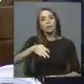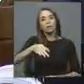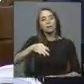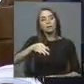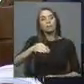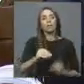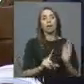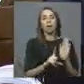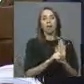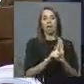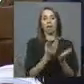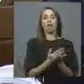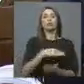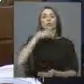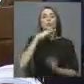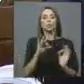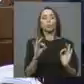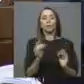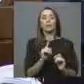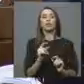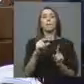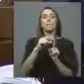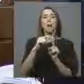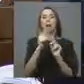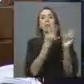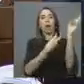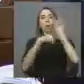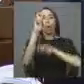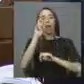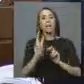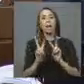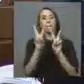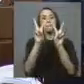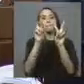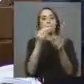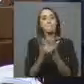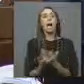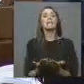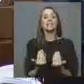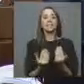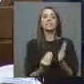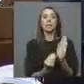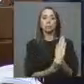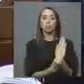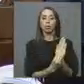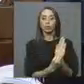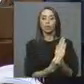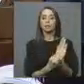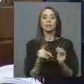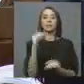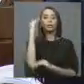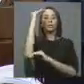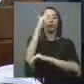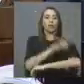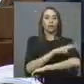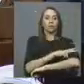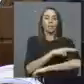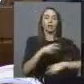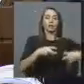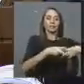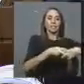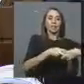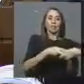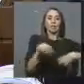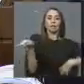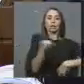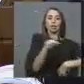legislación que hay es suficiente la calificación de huelga pacífica es necesaria porque de lo contrario el empleador y el sindicato carecerán